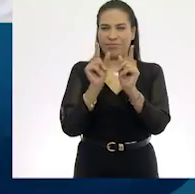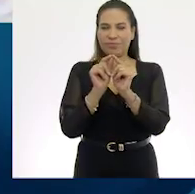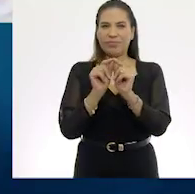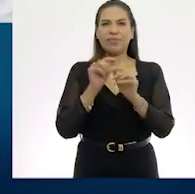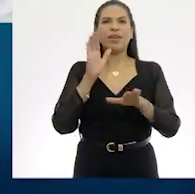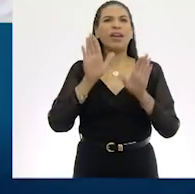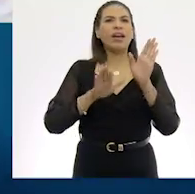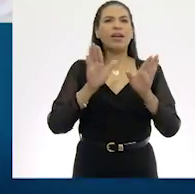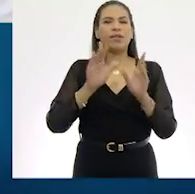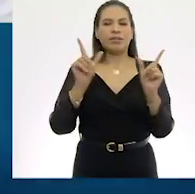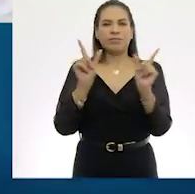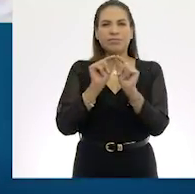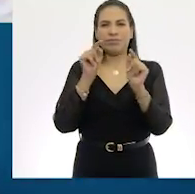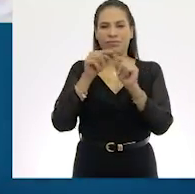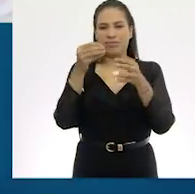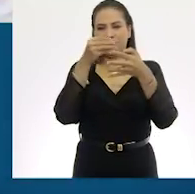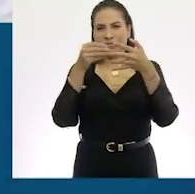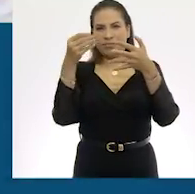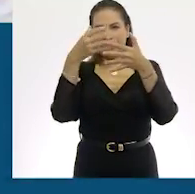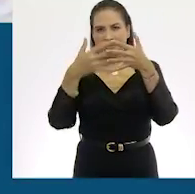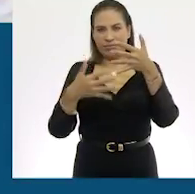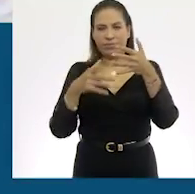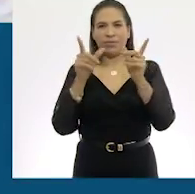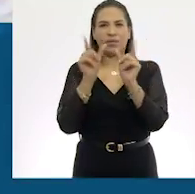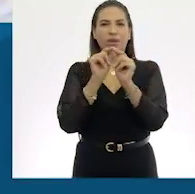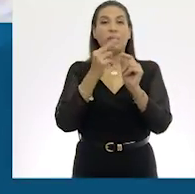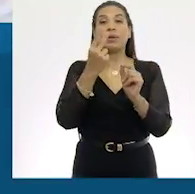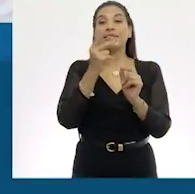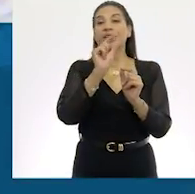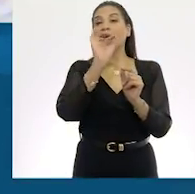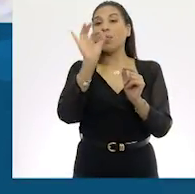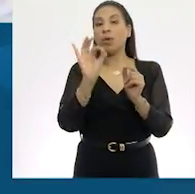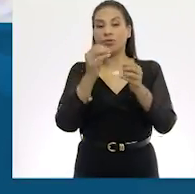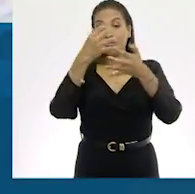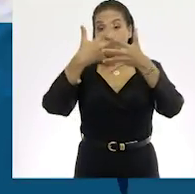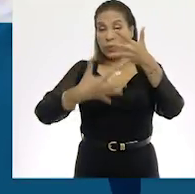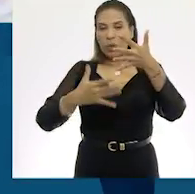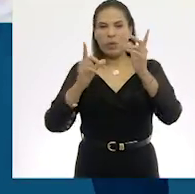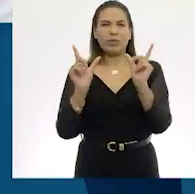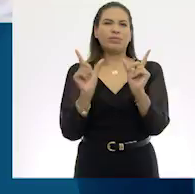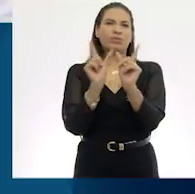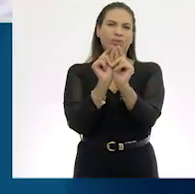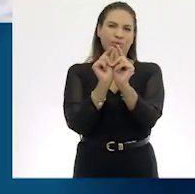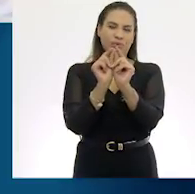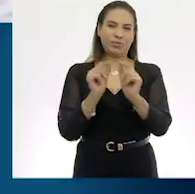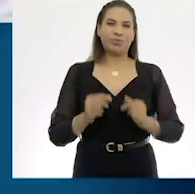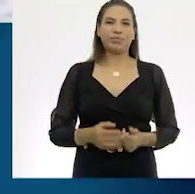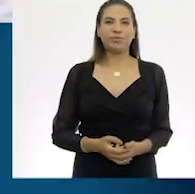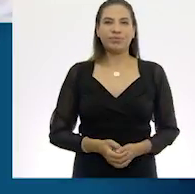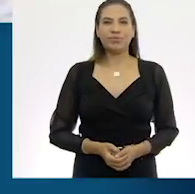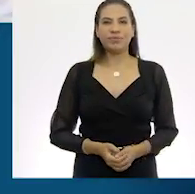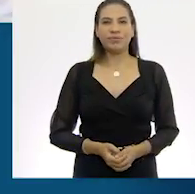Habitualmente, reducimos el texto hasta en un 25% de su tamaño.